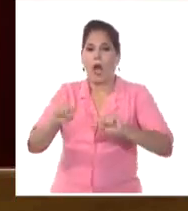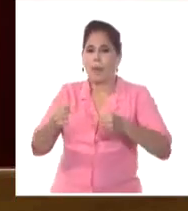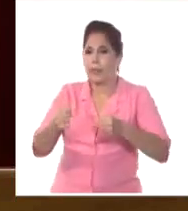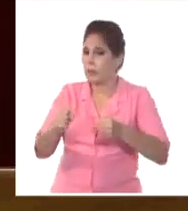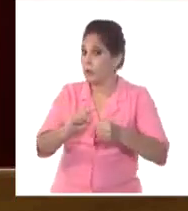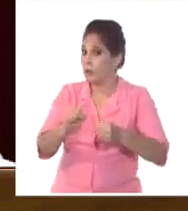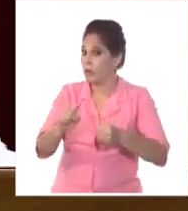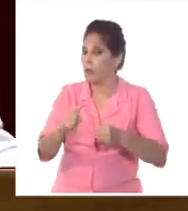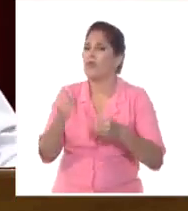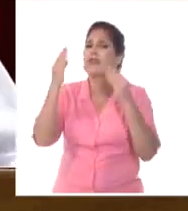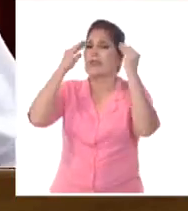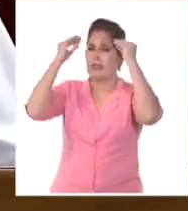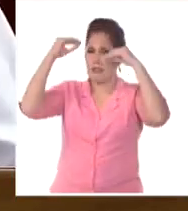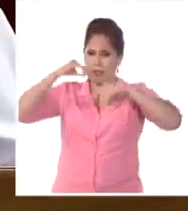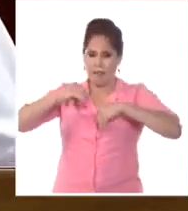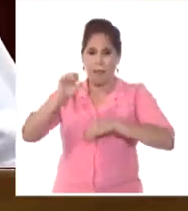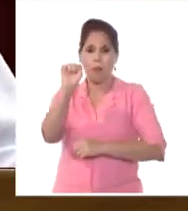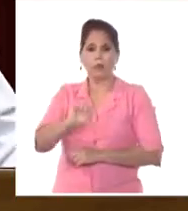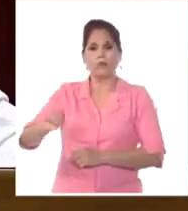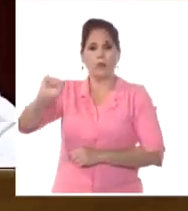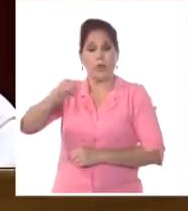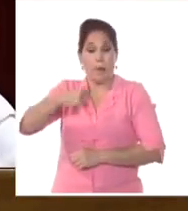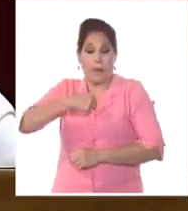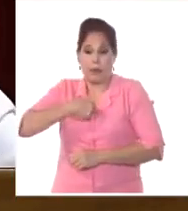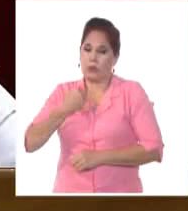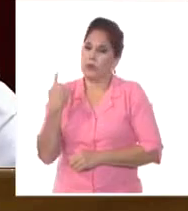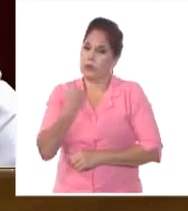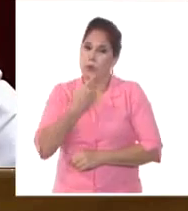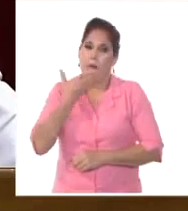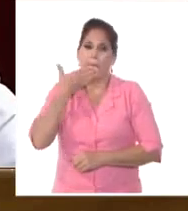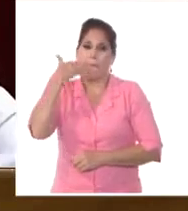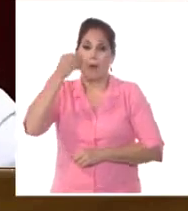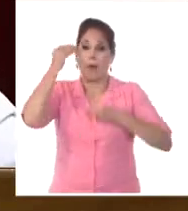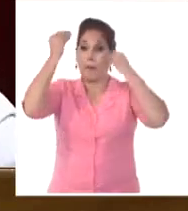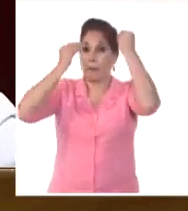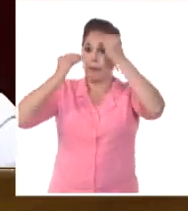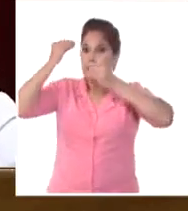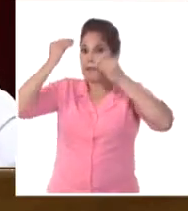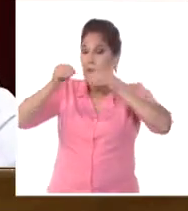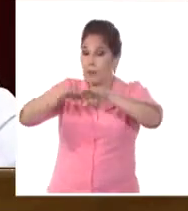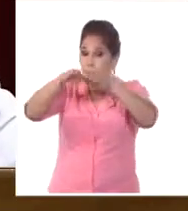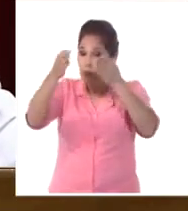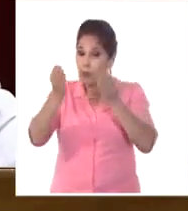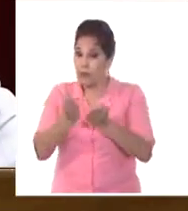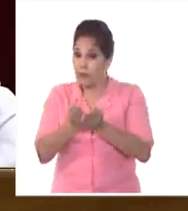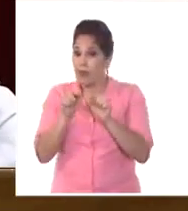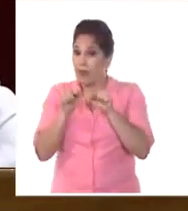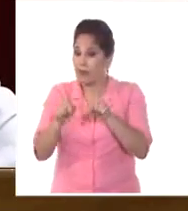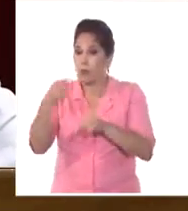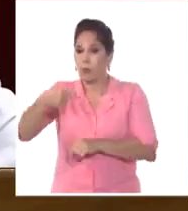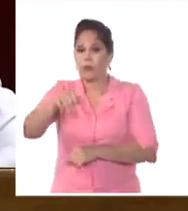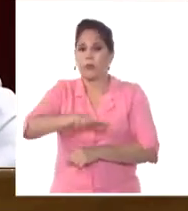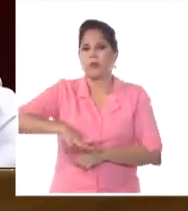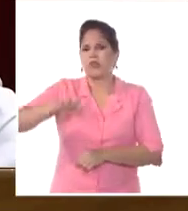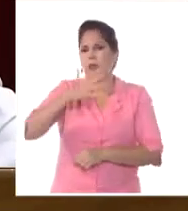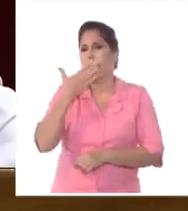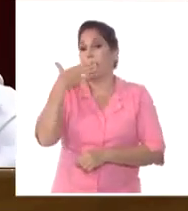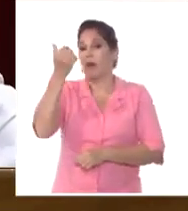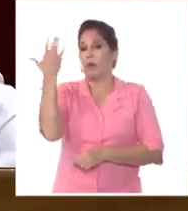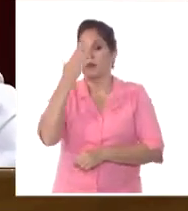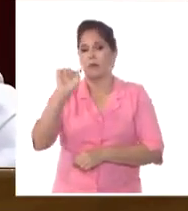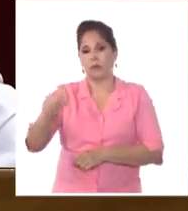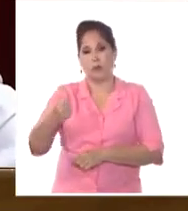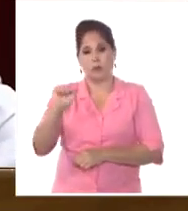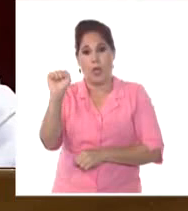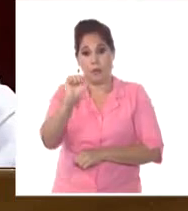elegimos responsablemente como expresión de lo más avanzado del pensamiento universal en cuanto a la justicia social.